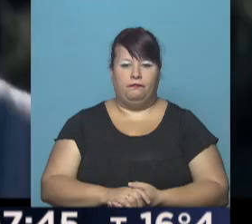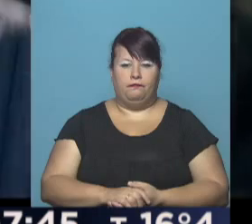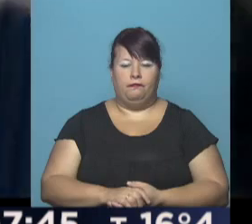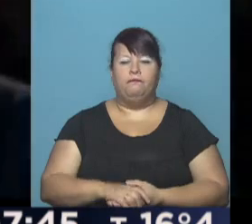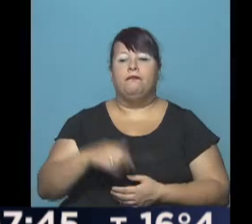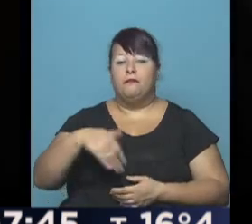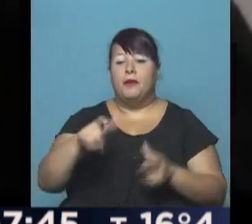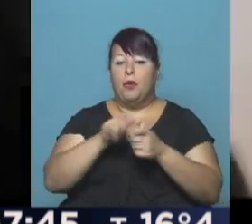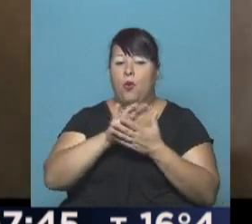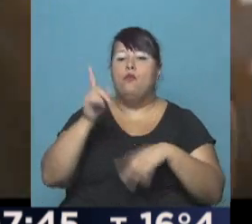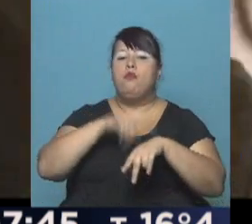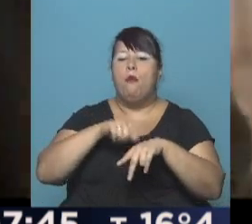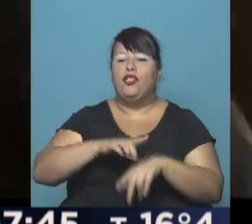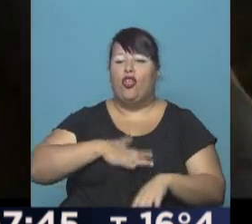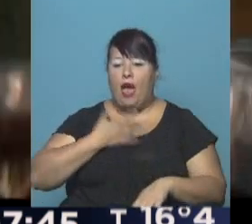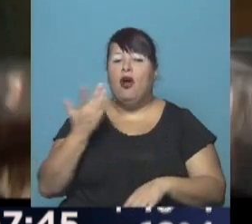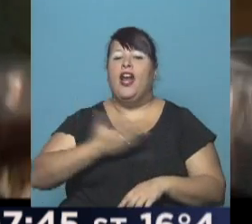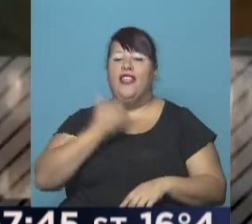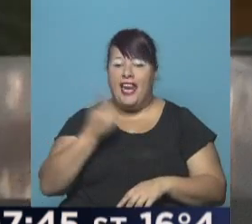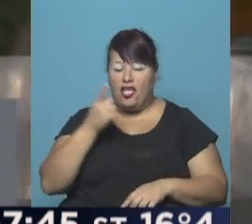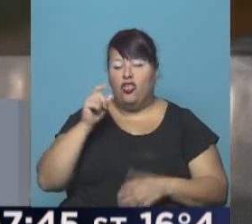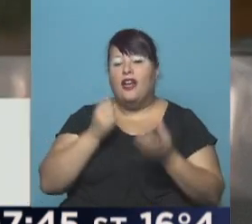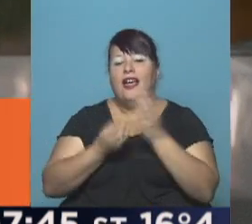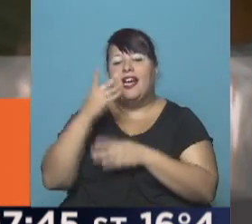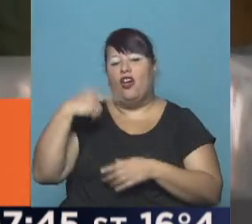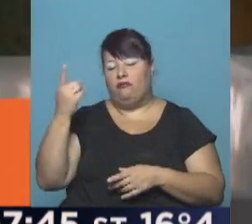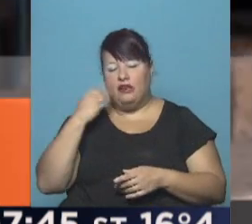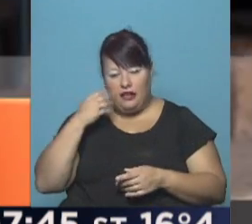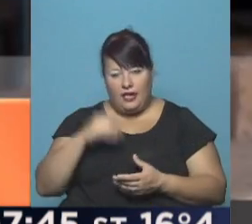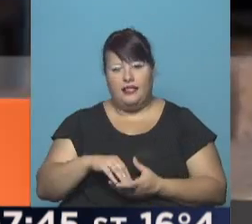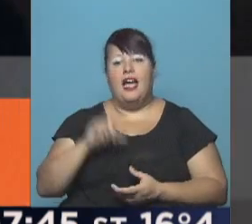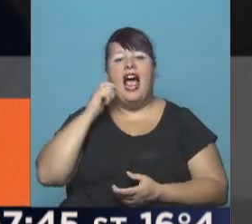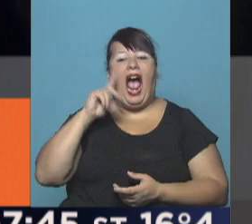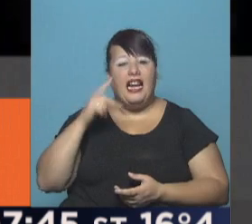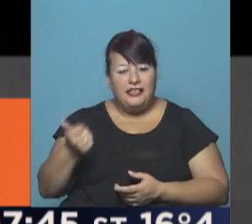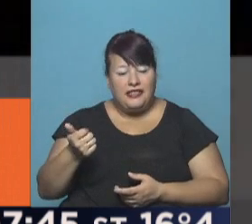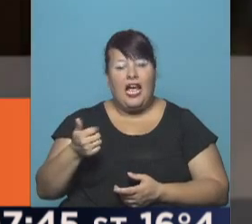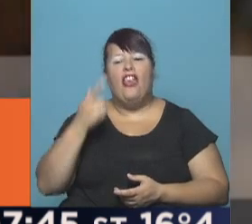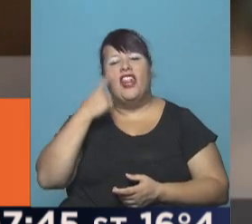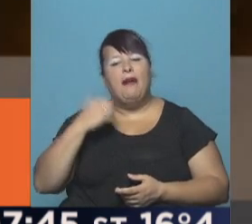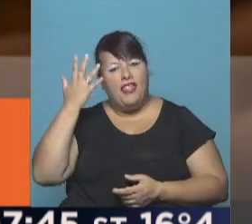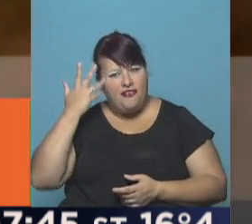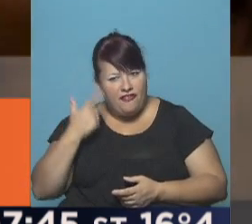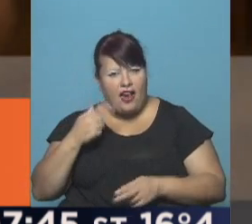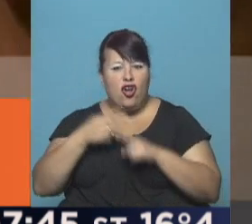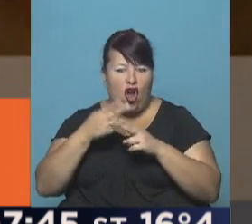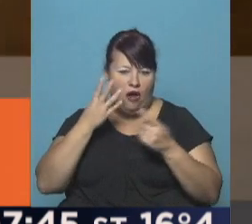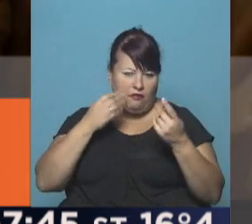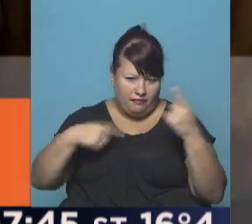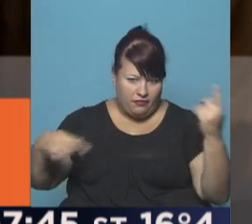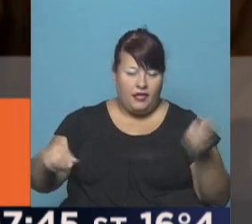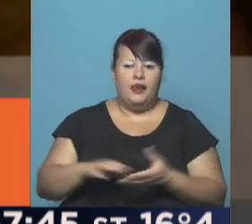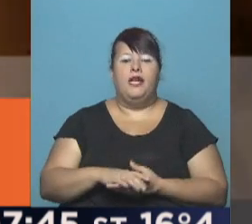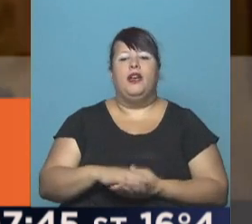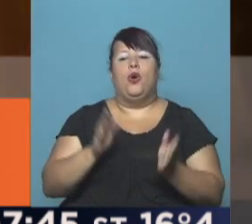Se estrena Un momento de amor, dirigido por la realizadora de Place Vendôme, Nicole García, un drama francés con Marion Cotillard a la cabeza del